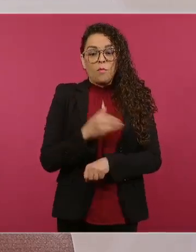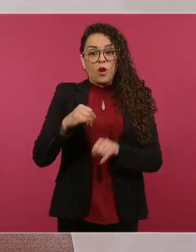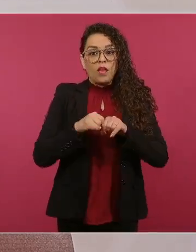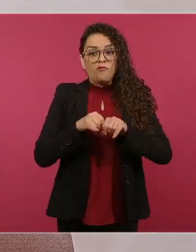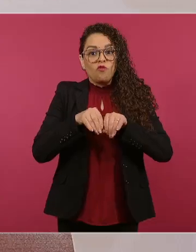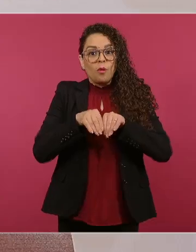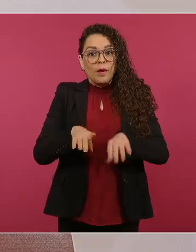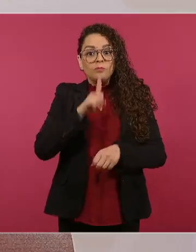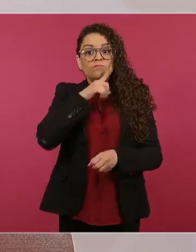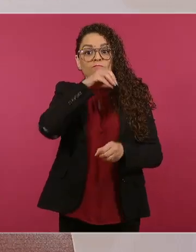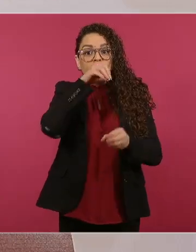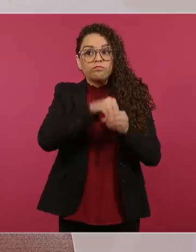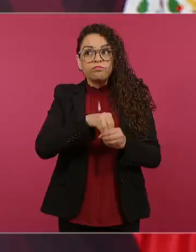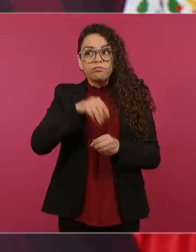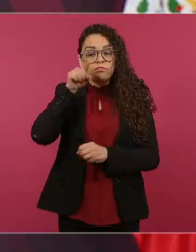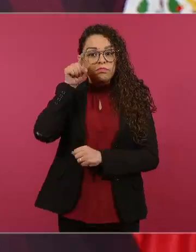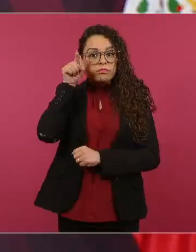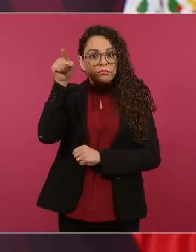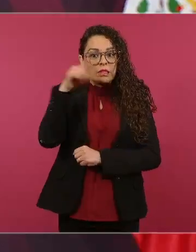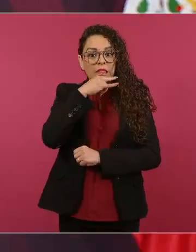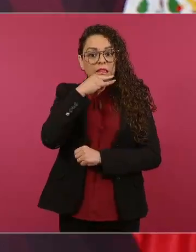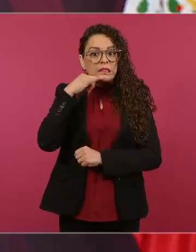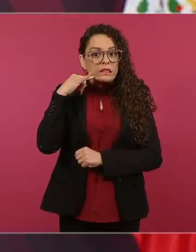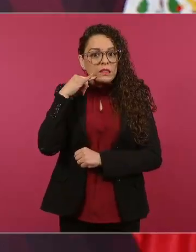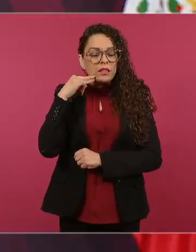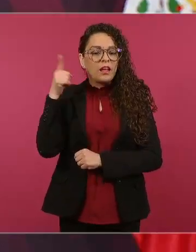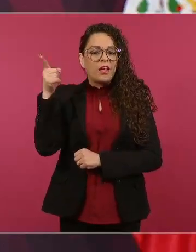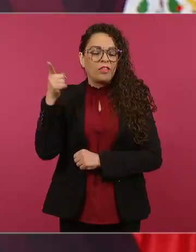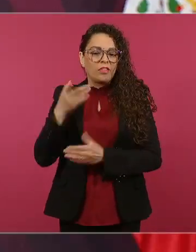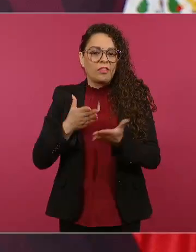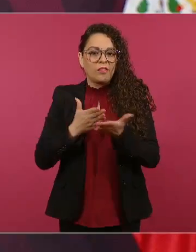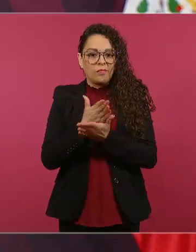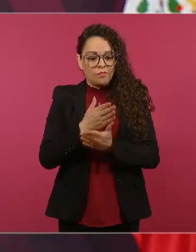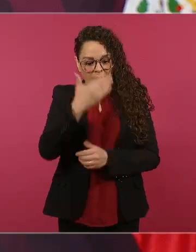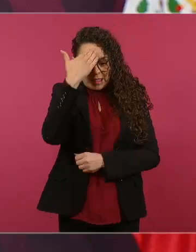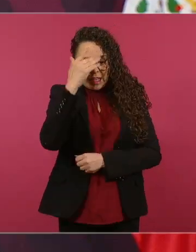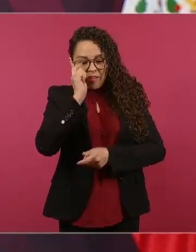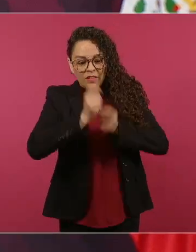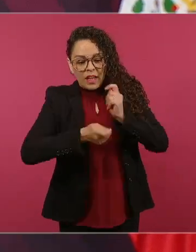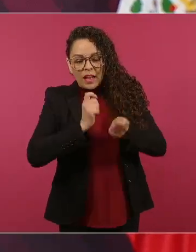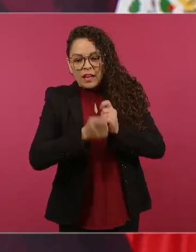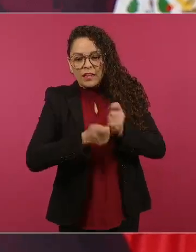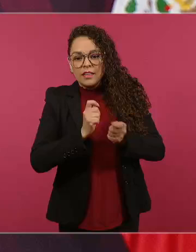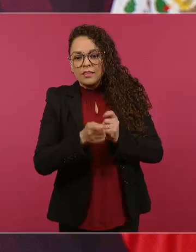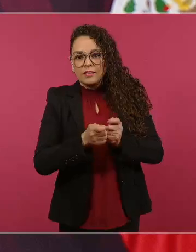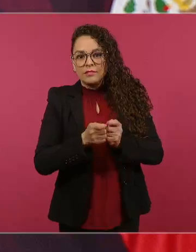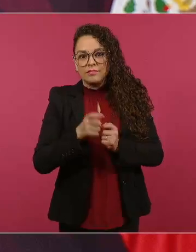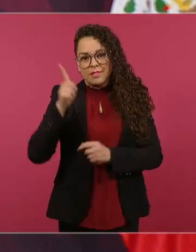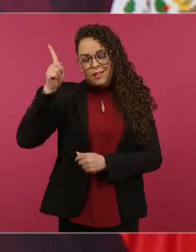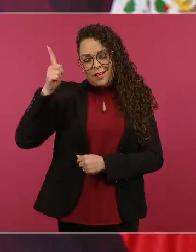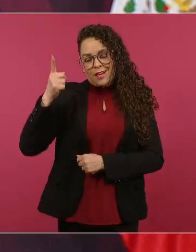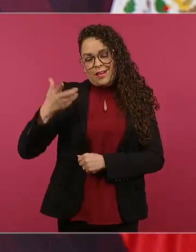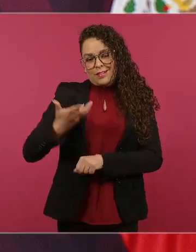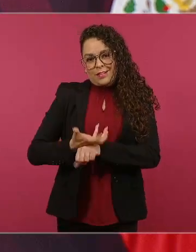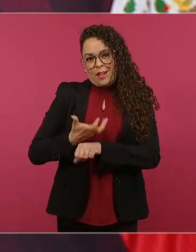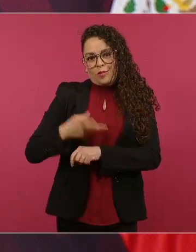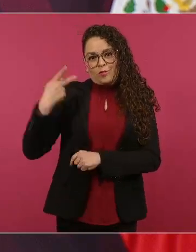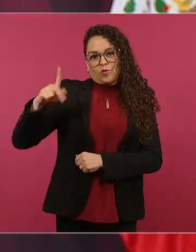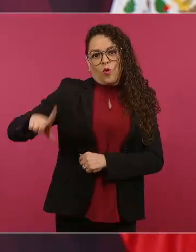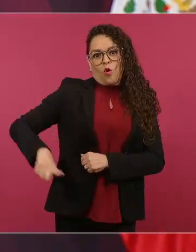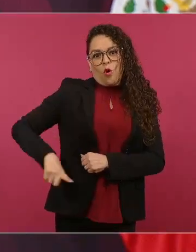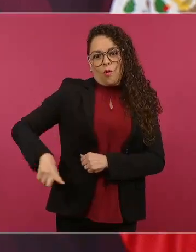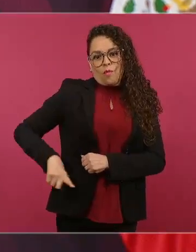que intervinieron los del gobierno de Estados Unidos.